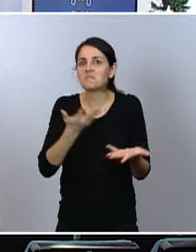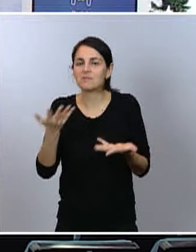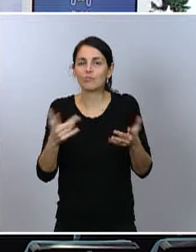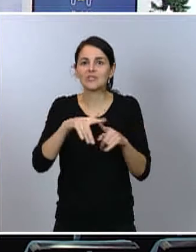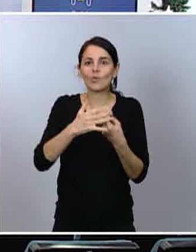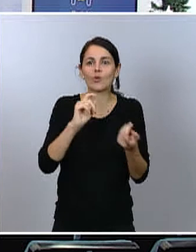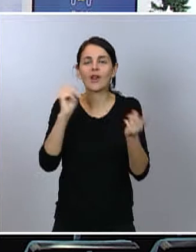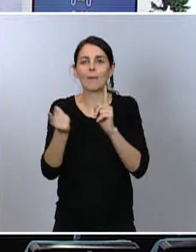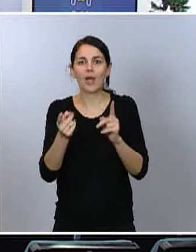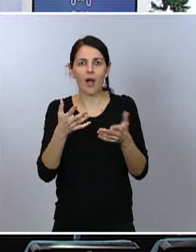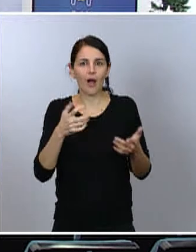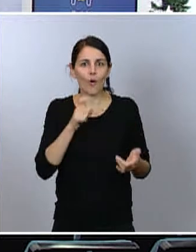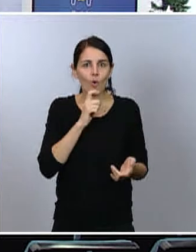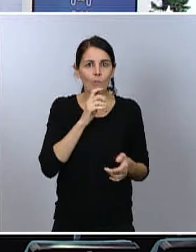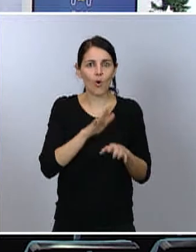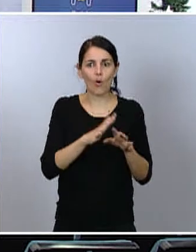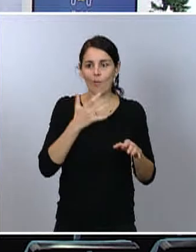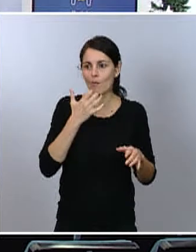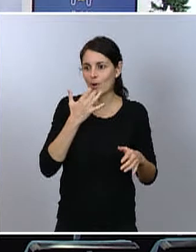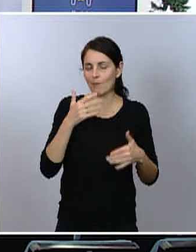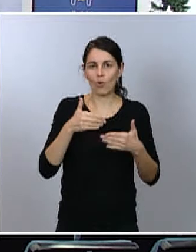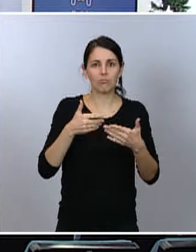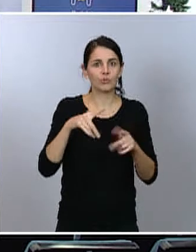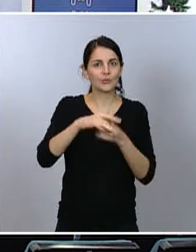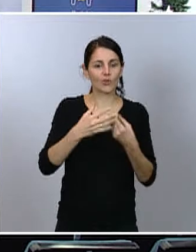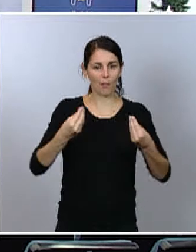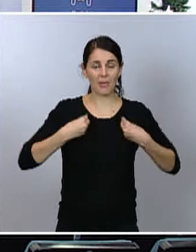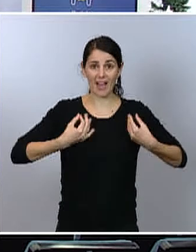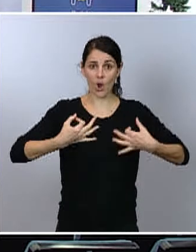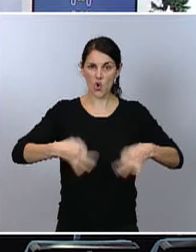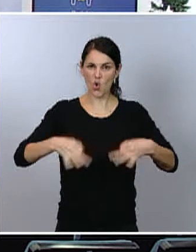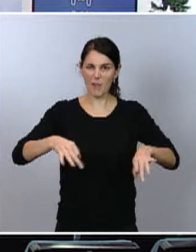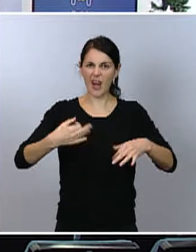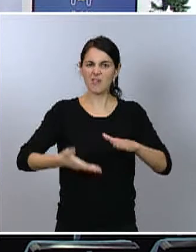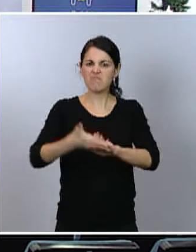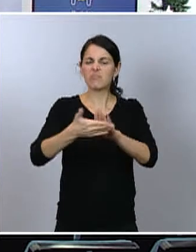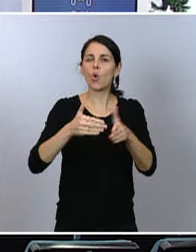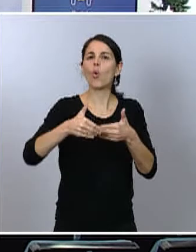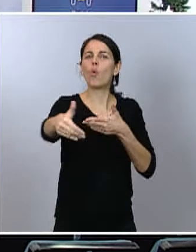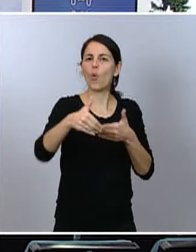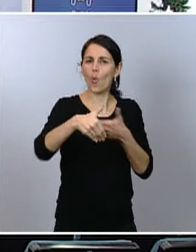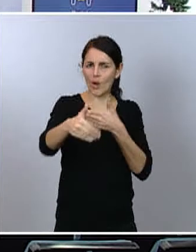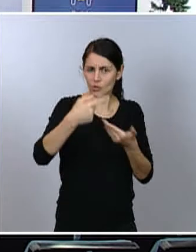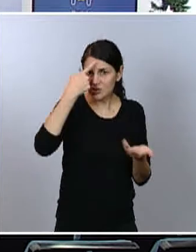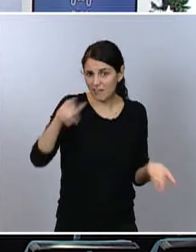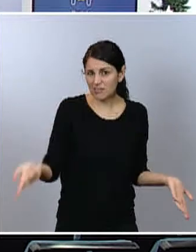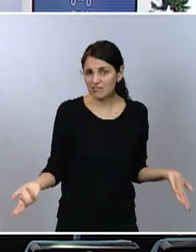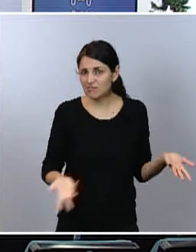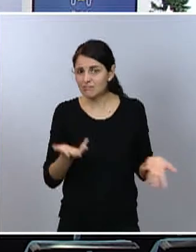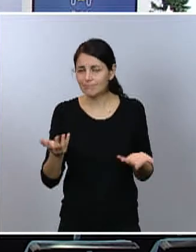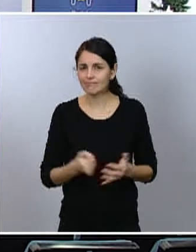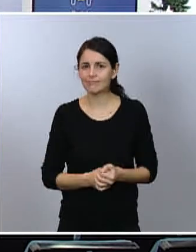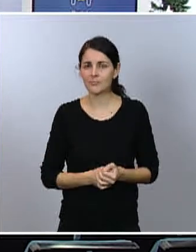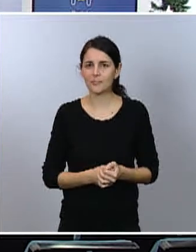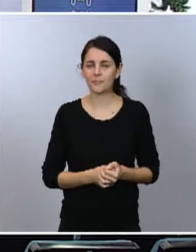y llegar a una vida normalizada según este estudio. Muchas gracias. Bueno, esa